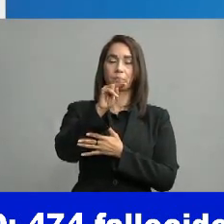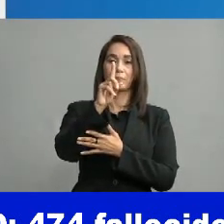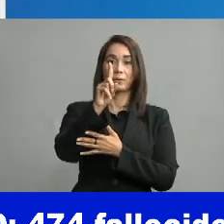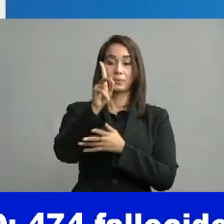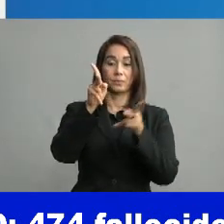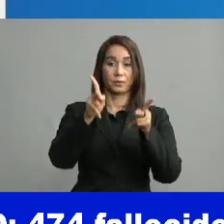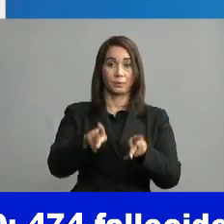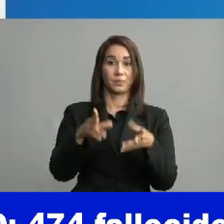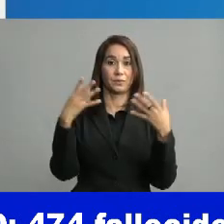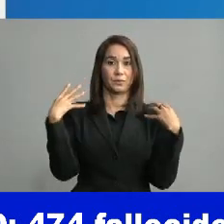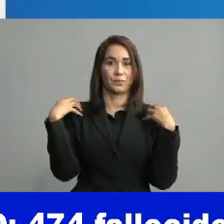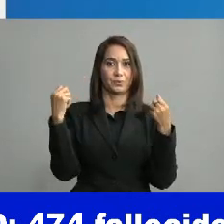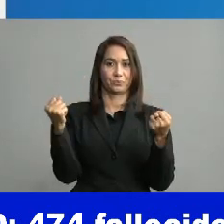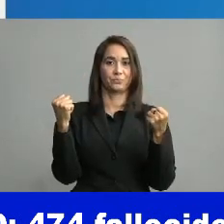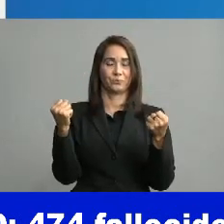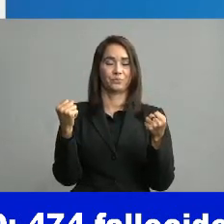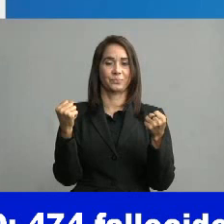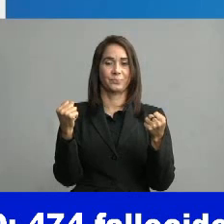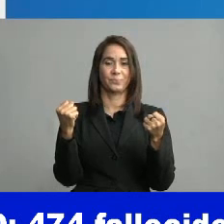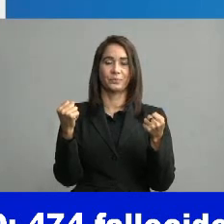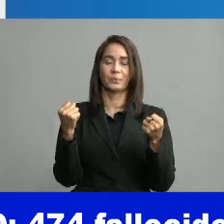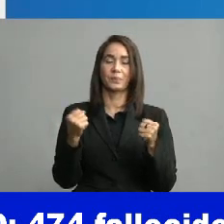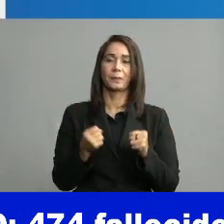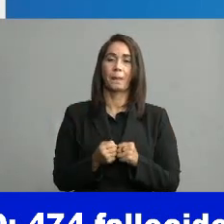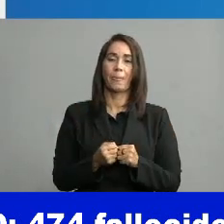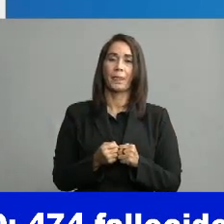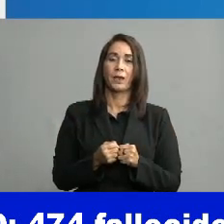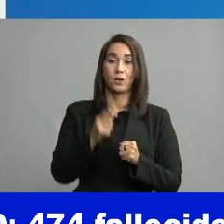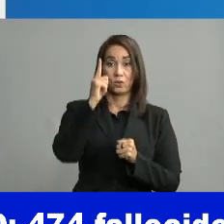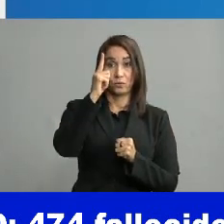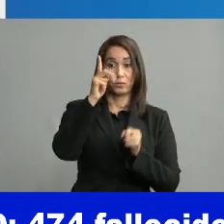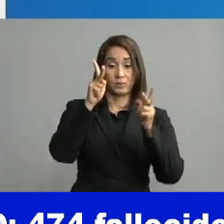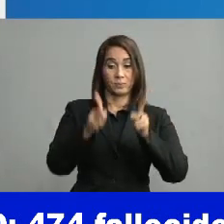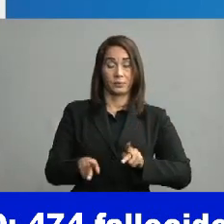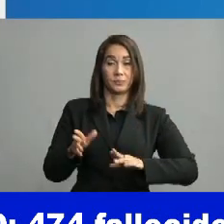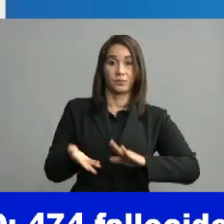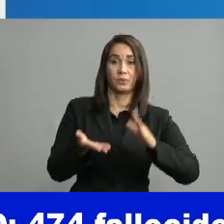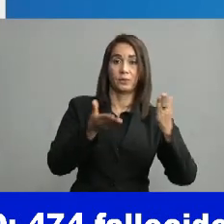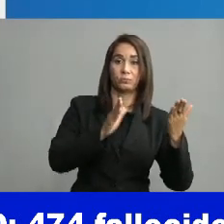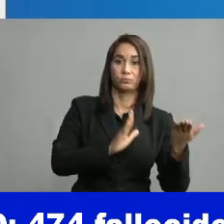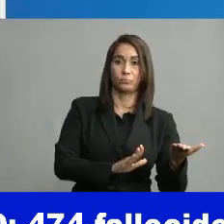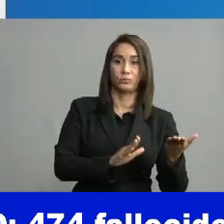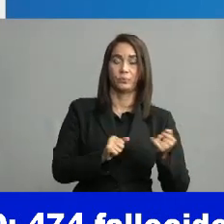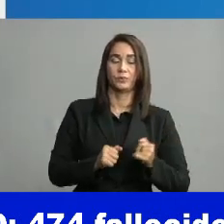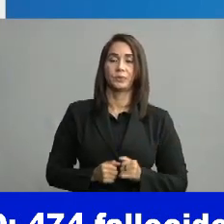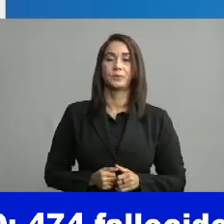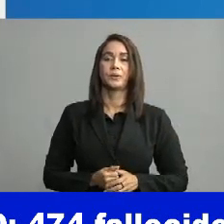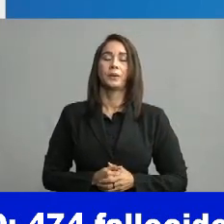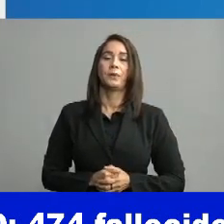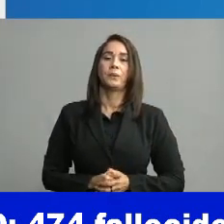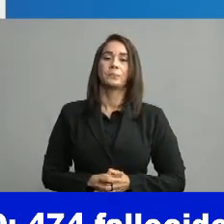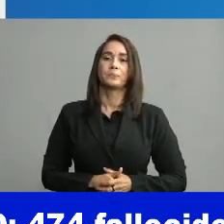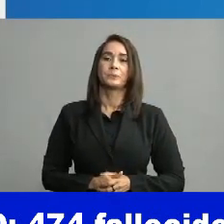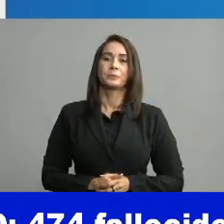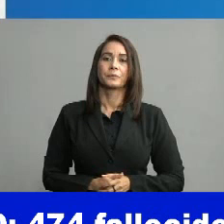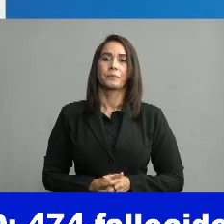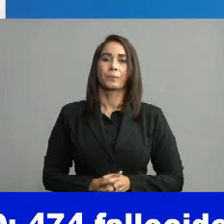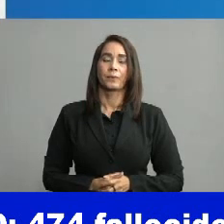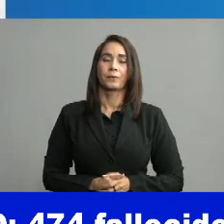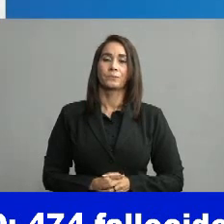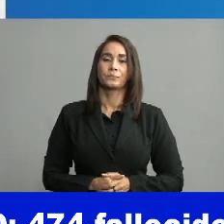2.321 casos recuperados con un fallecimiento a la fecha.